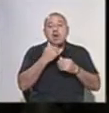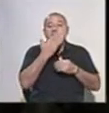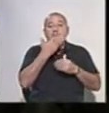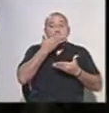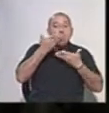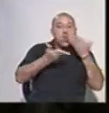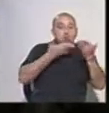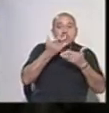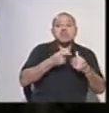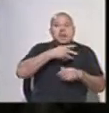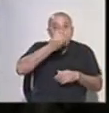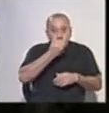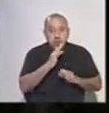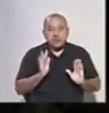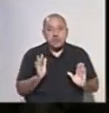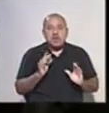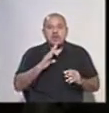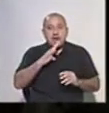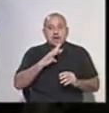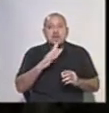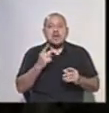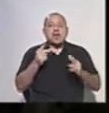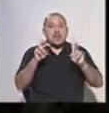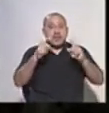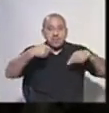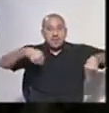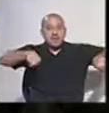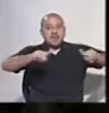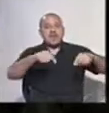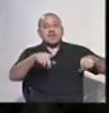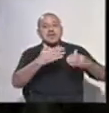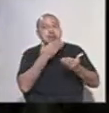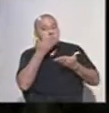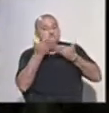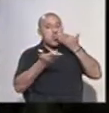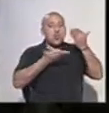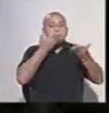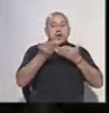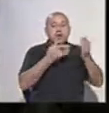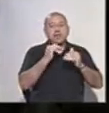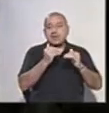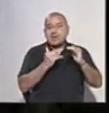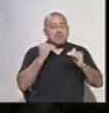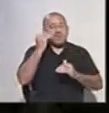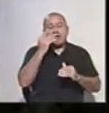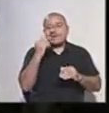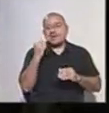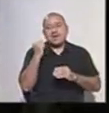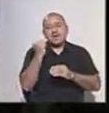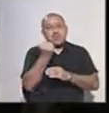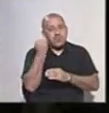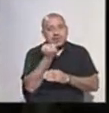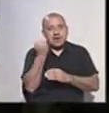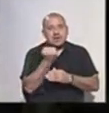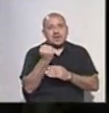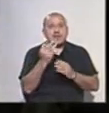eso está buenísimo que pase, porque le hace bien a la categoría. Que sigue siendo la categoría más popular. Sin duda, para mí por lejos es la categoría